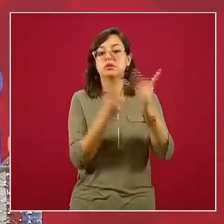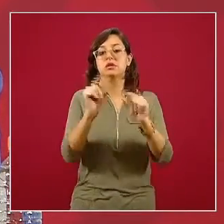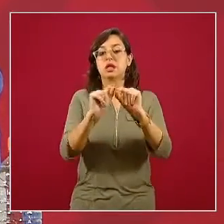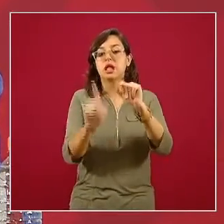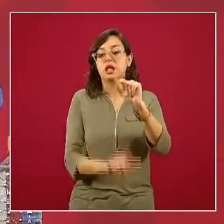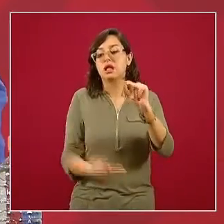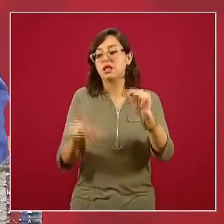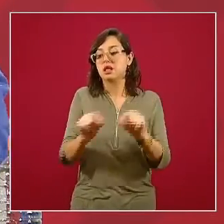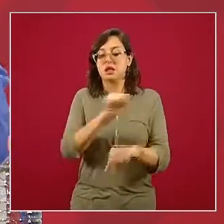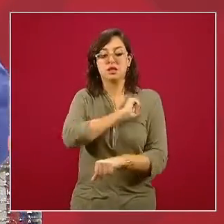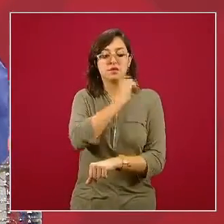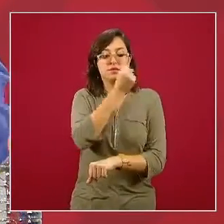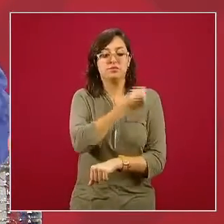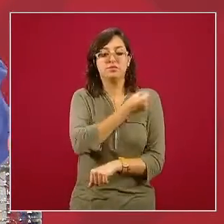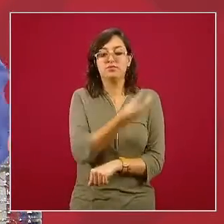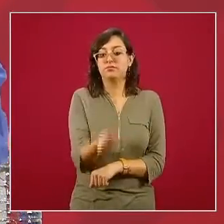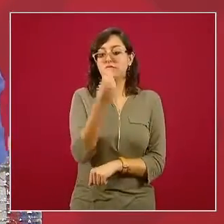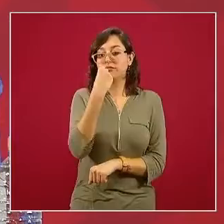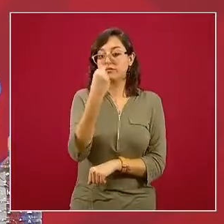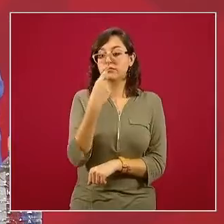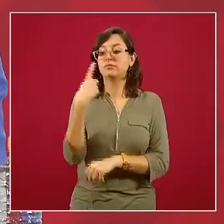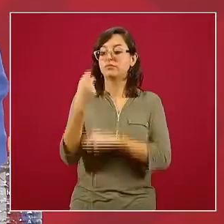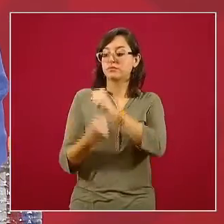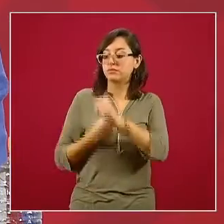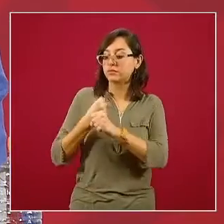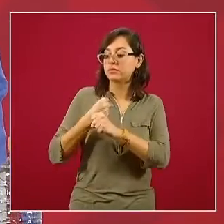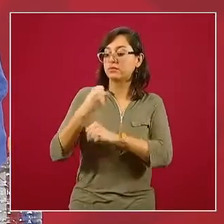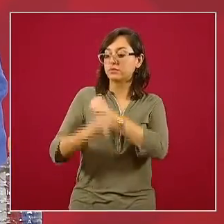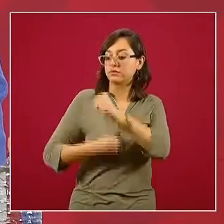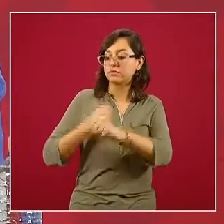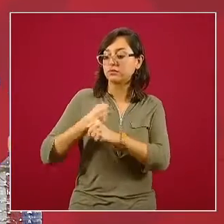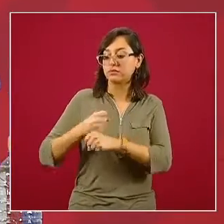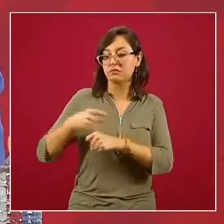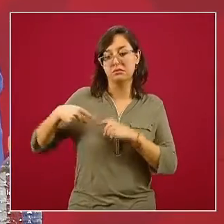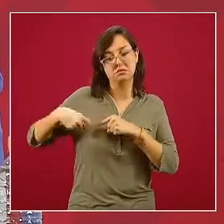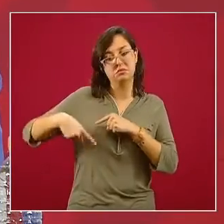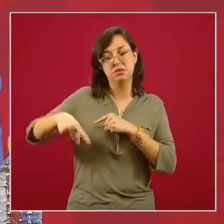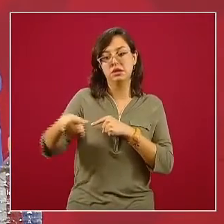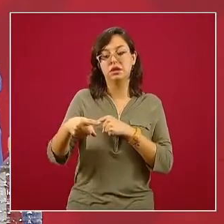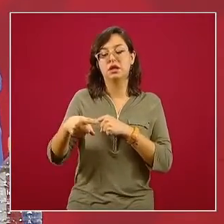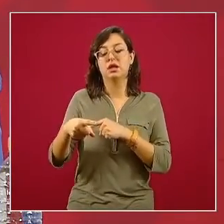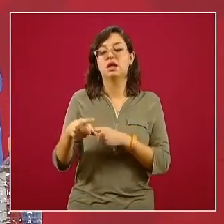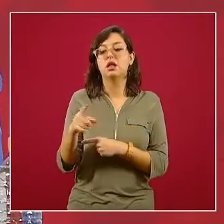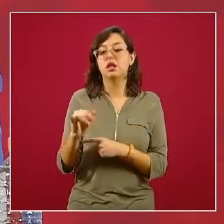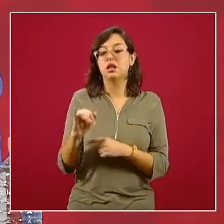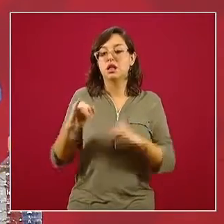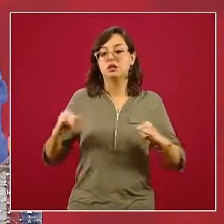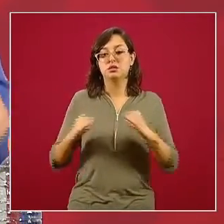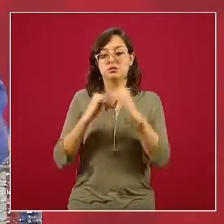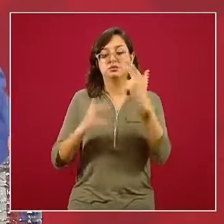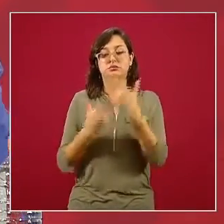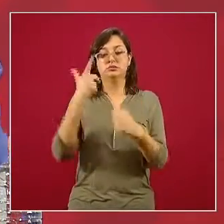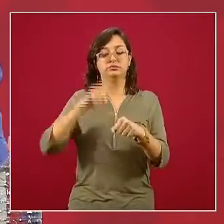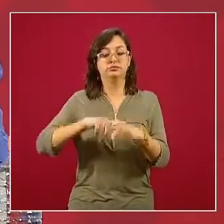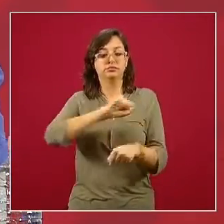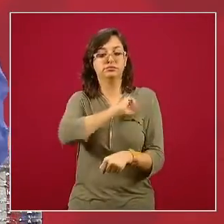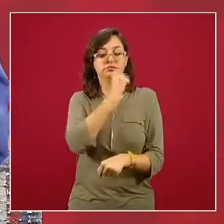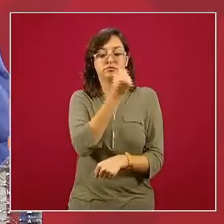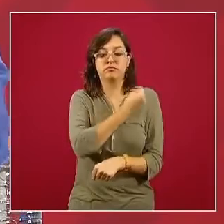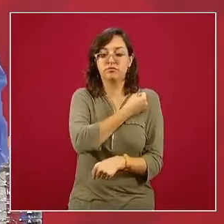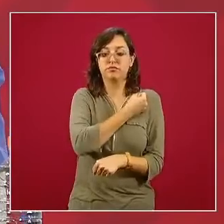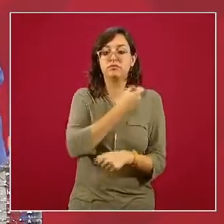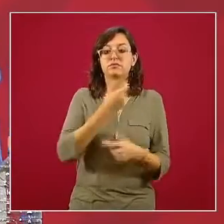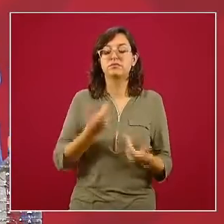de 2020 es una encuesta anual. Esta es una encuesta que conduce el Instituto Nacional de Salud Pública, ya la estamos